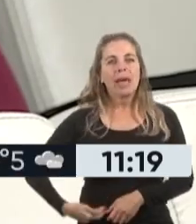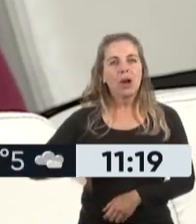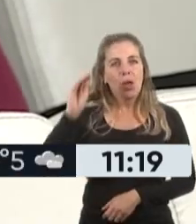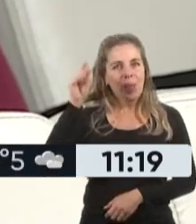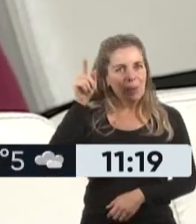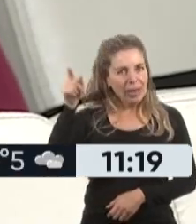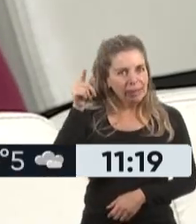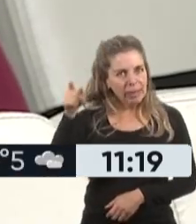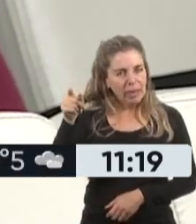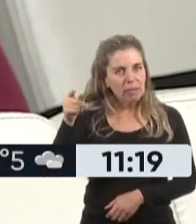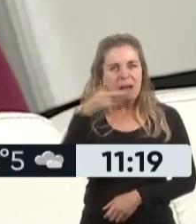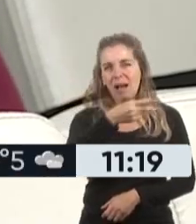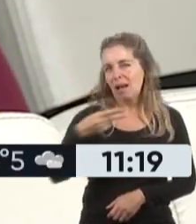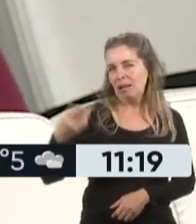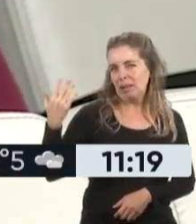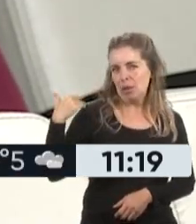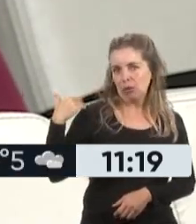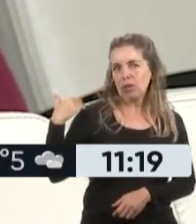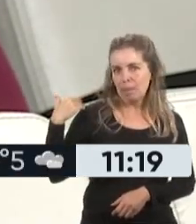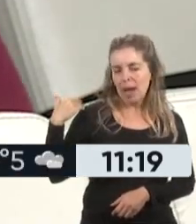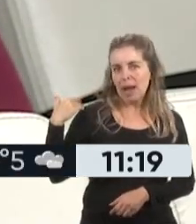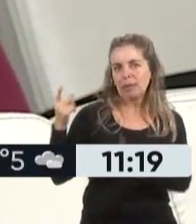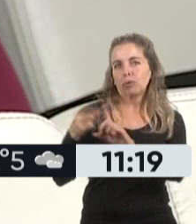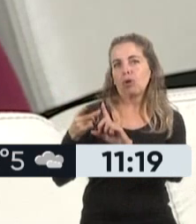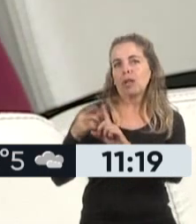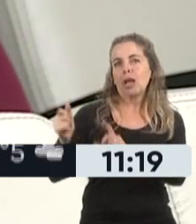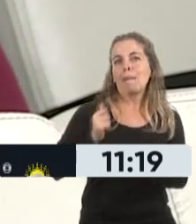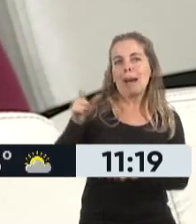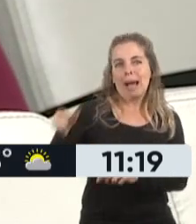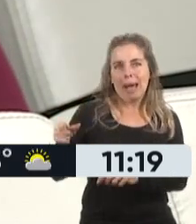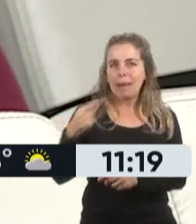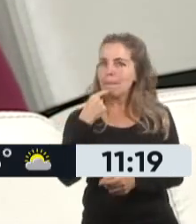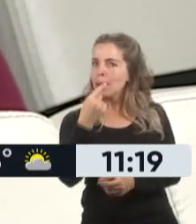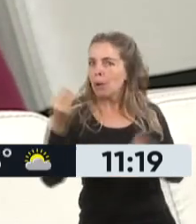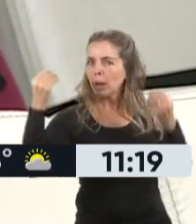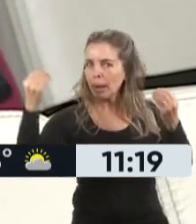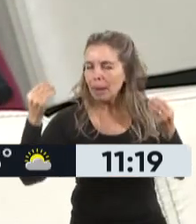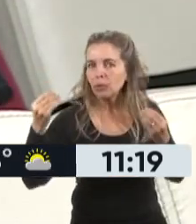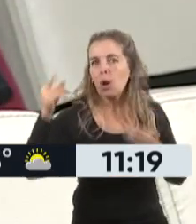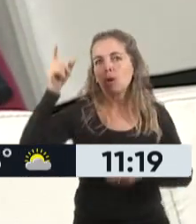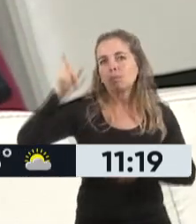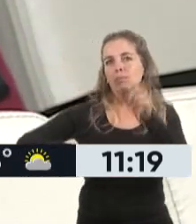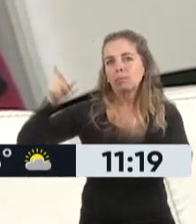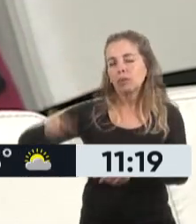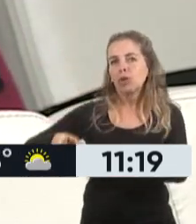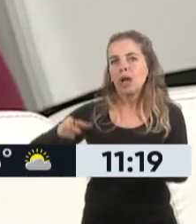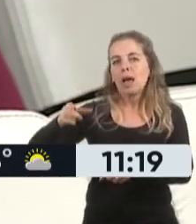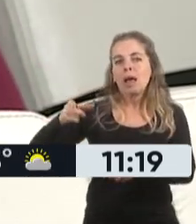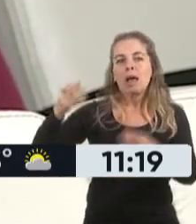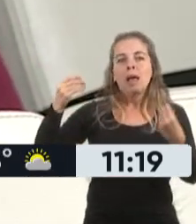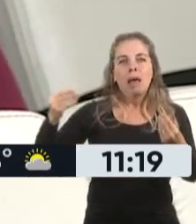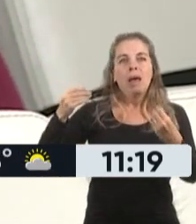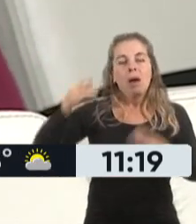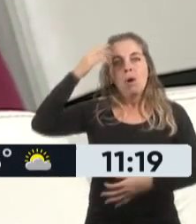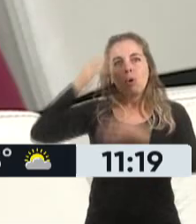una consulta hace 2 semanas por medio de su embajada por los forajidos de la justicia brasileña que